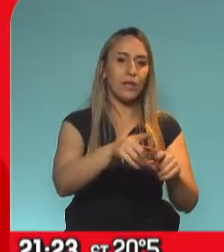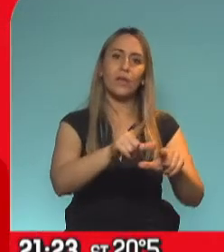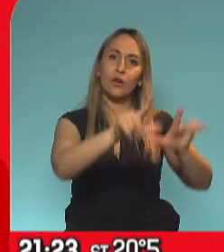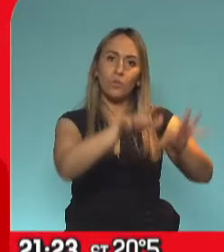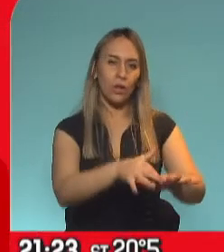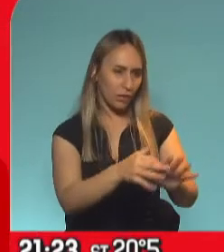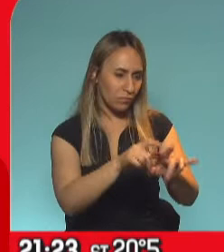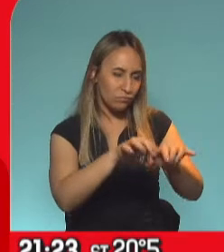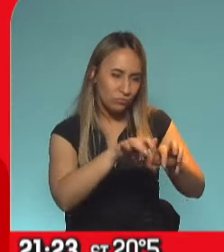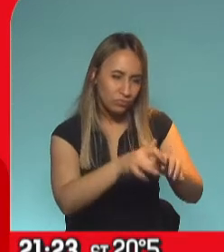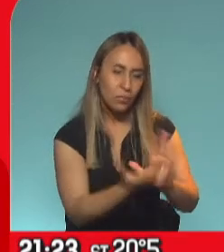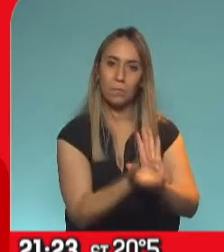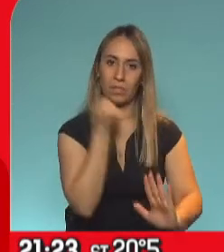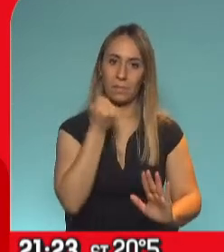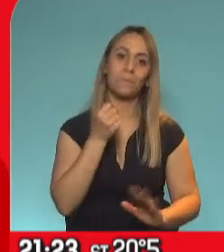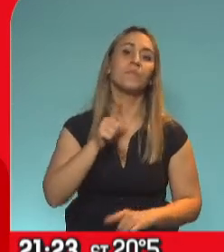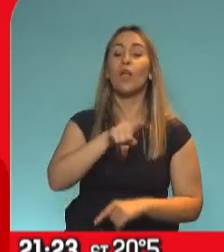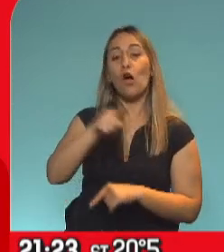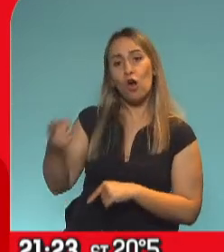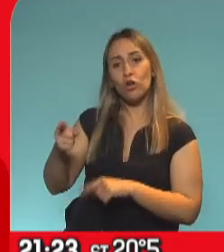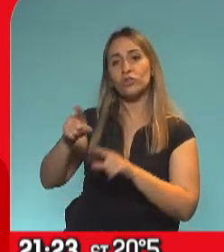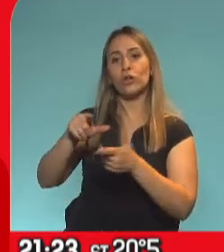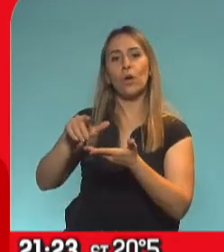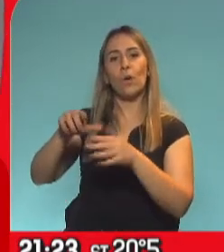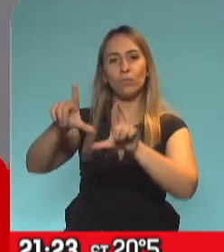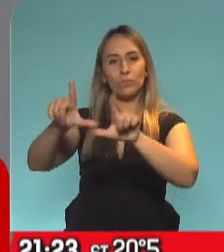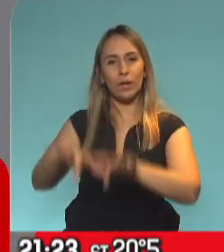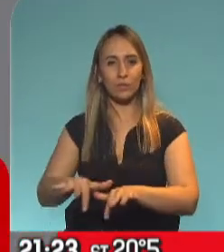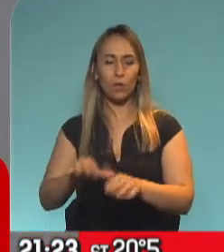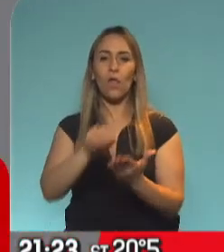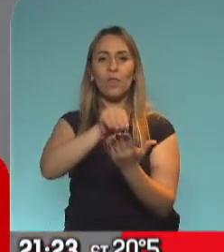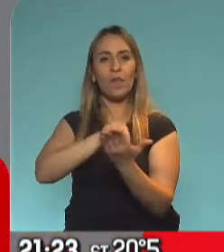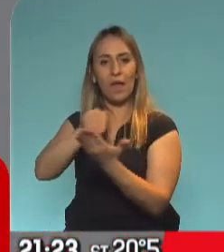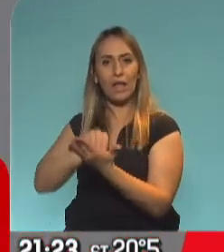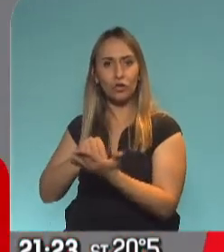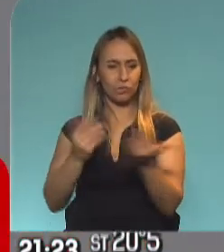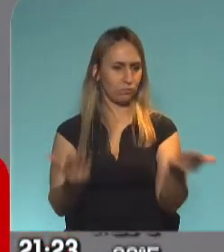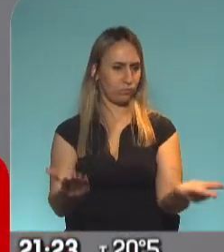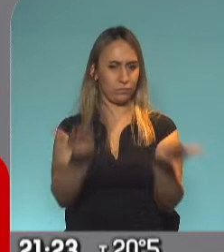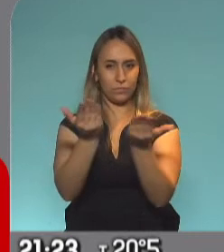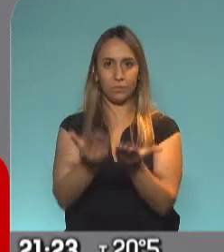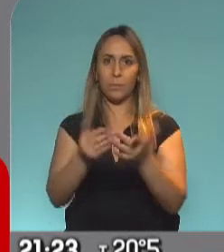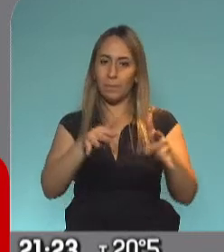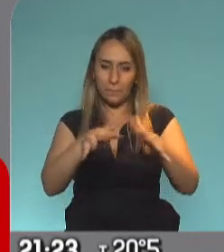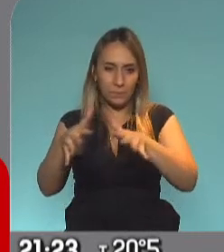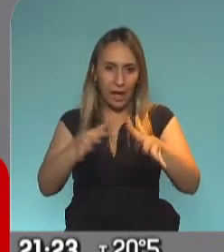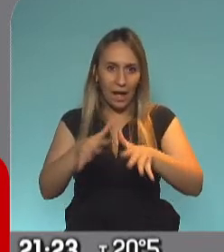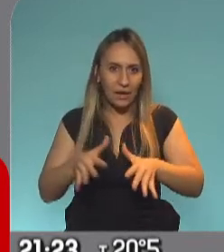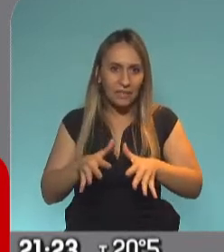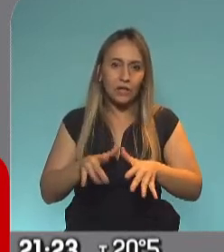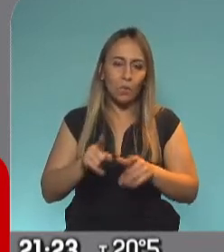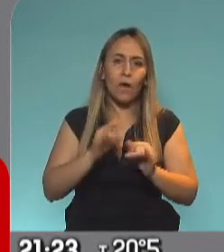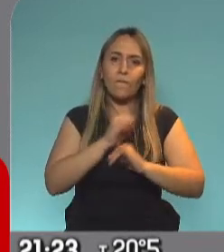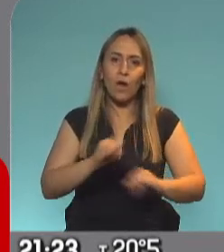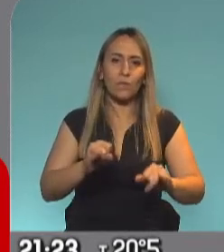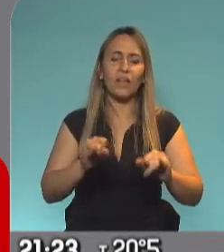otra de las bases donde los datos son más o menos coincidentes en cuanto a qué se encontró, en cuanto a qué se discutió,